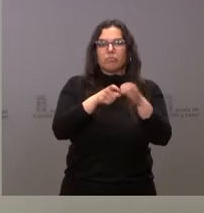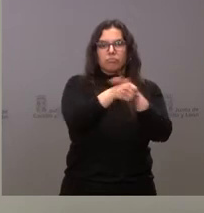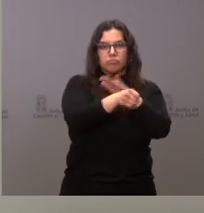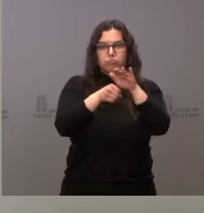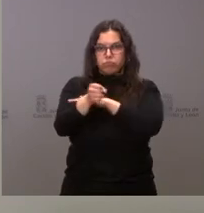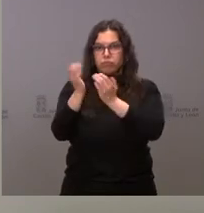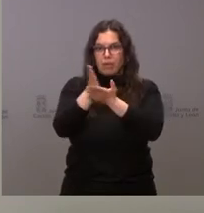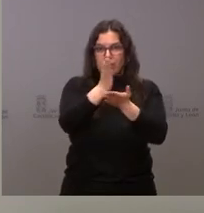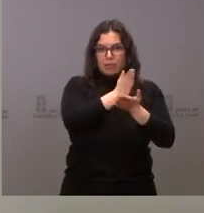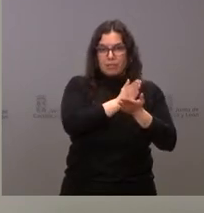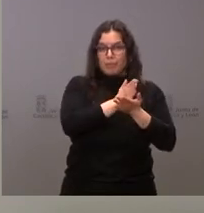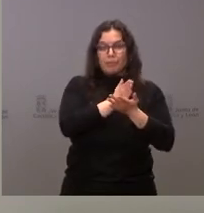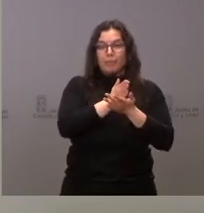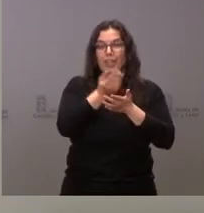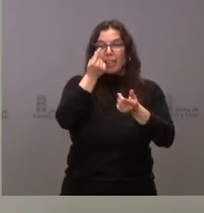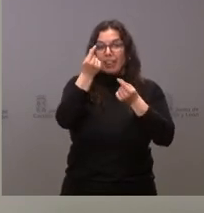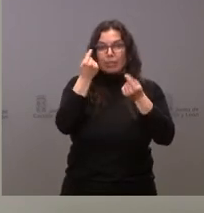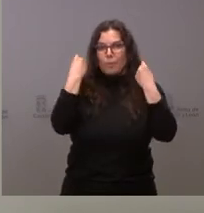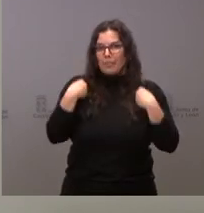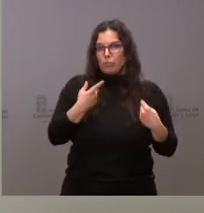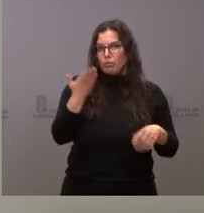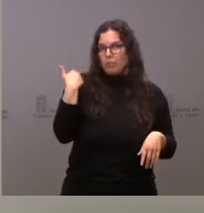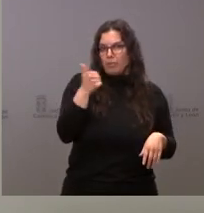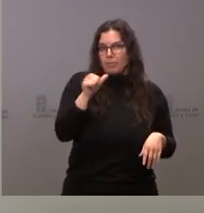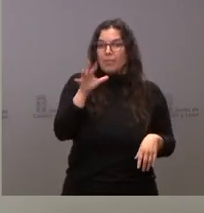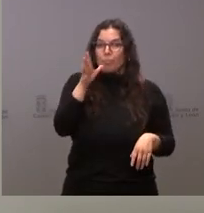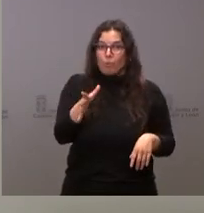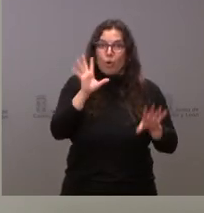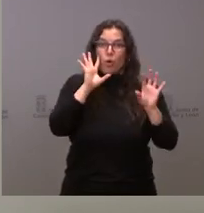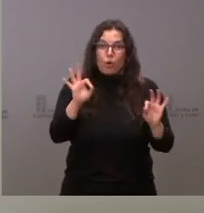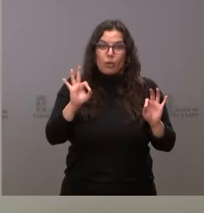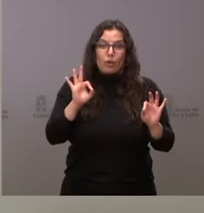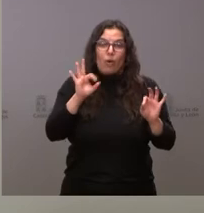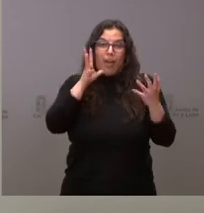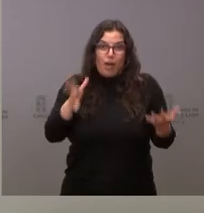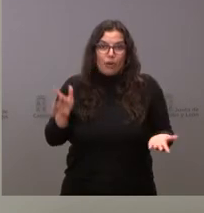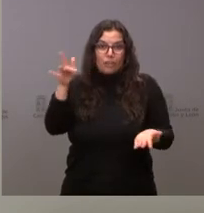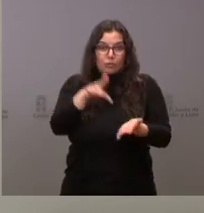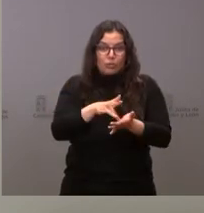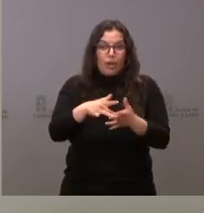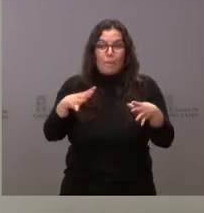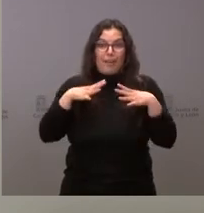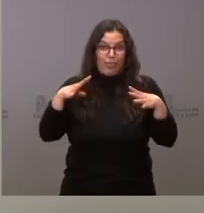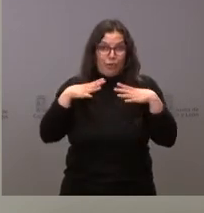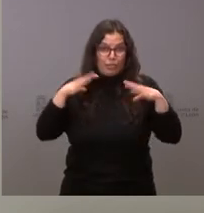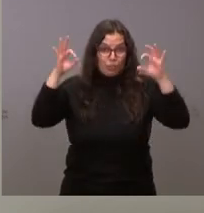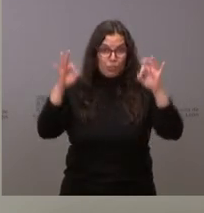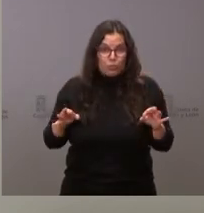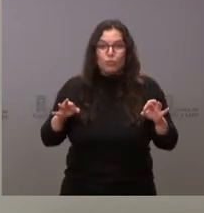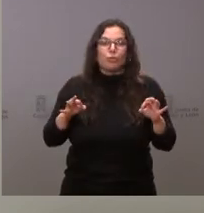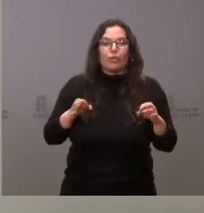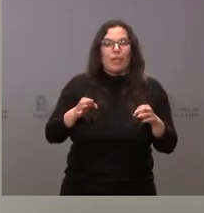el número es el mismo que el de la semana pasada porque lógicamente como consecuencia del periodo vacacional no ha habido